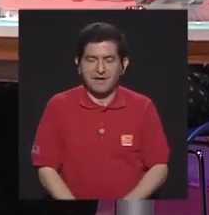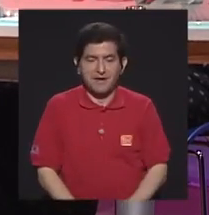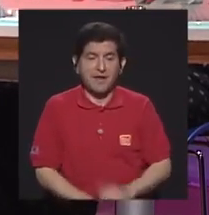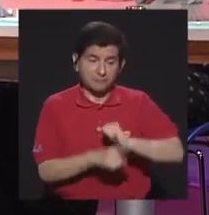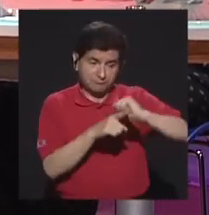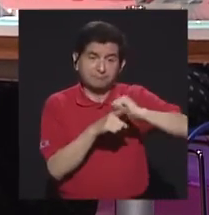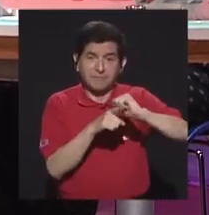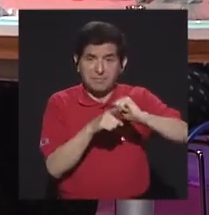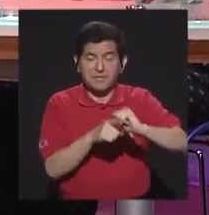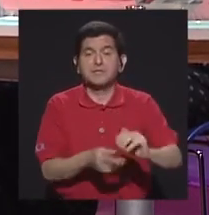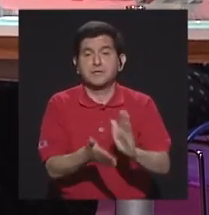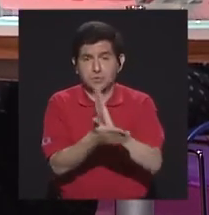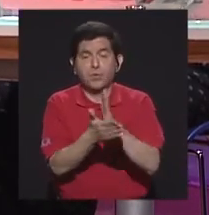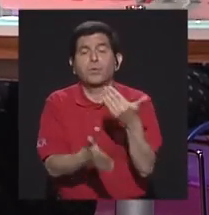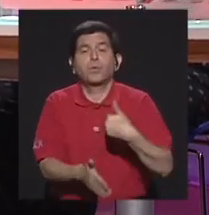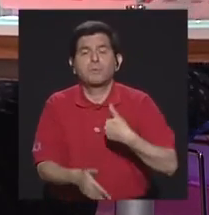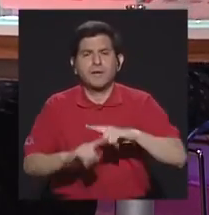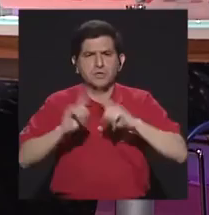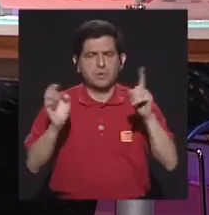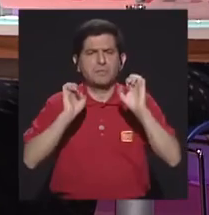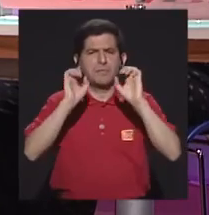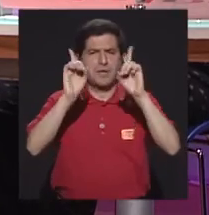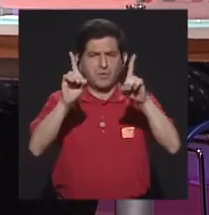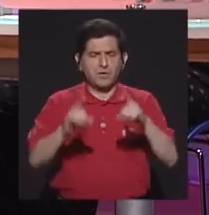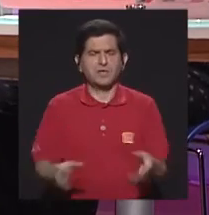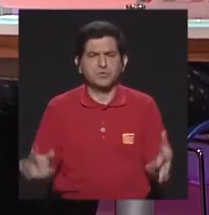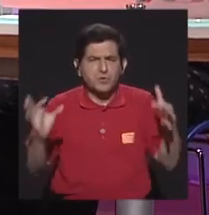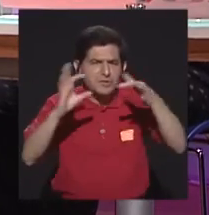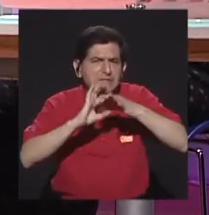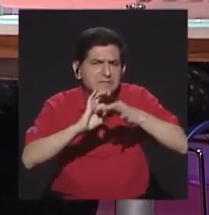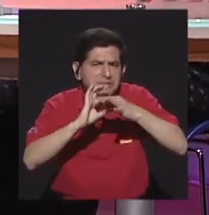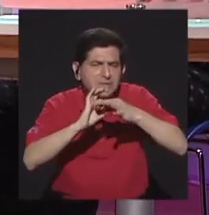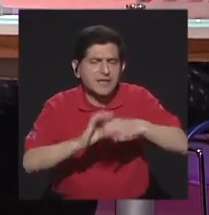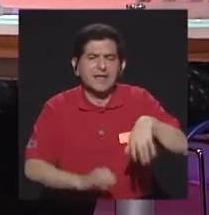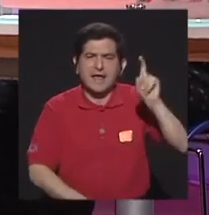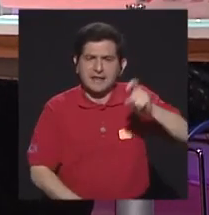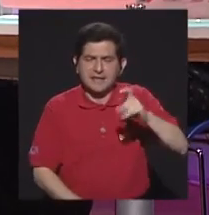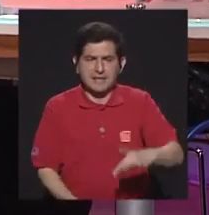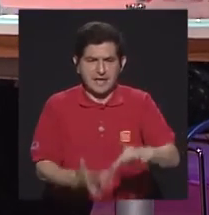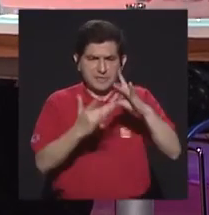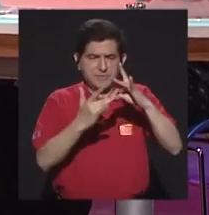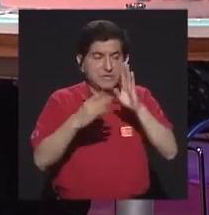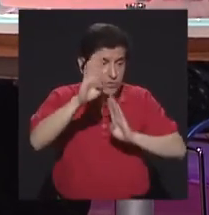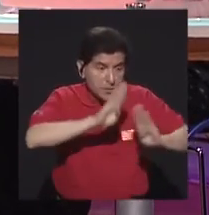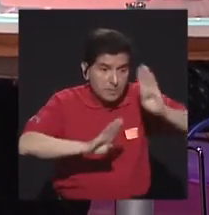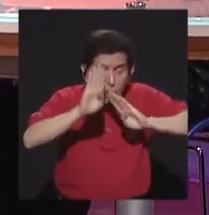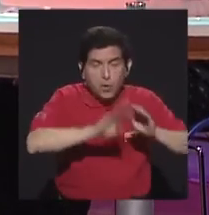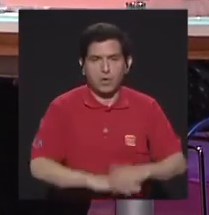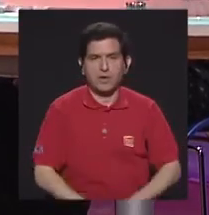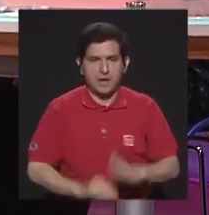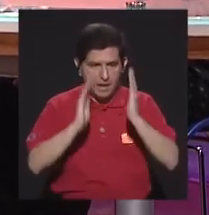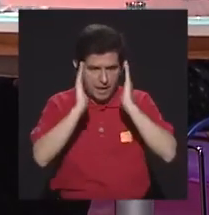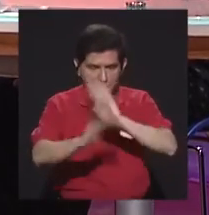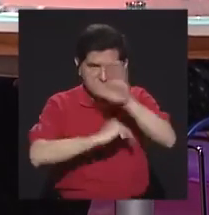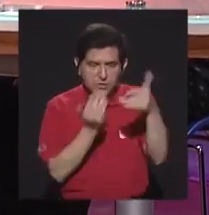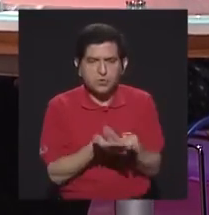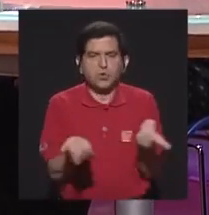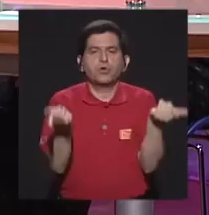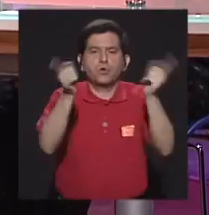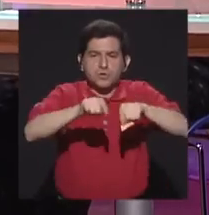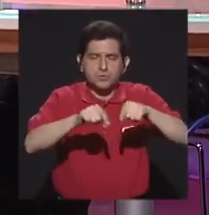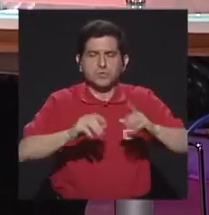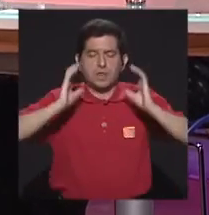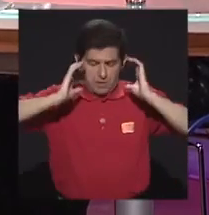capacitado y documentado, pero un educador o educadora sexual debe ser experto en biología, ¿verdad? Atender todo lo que pasa por el